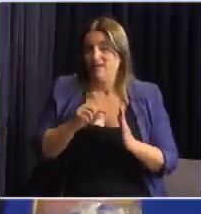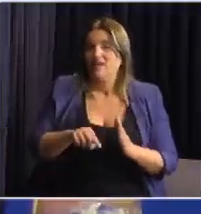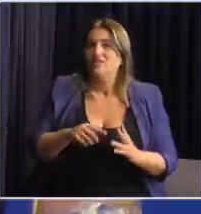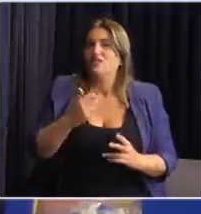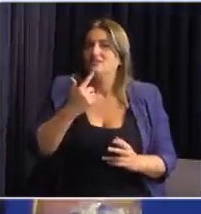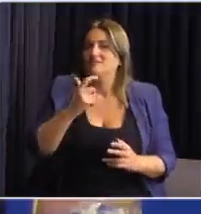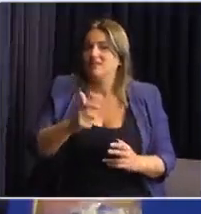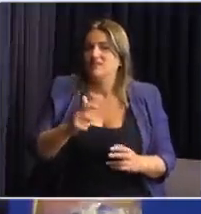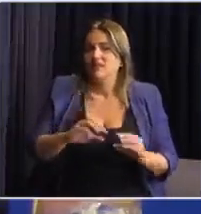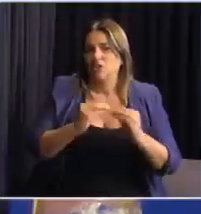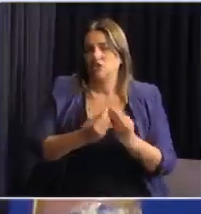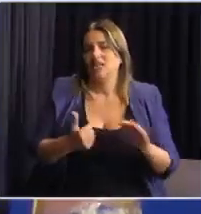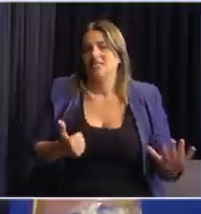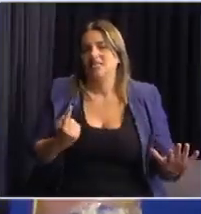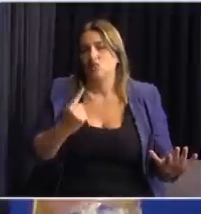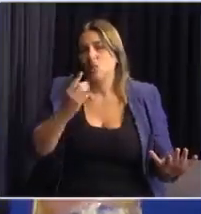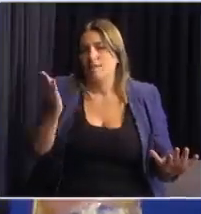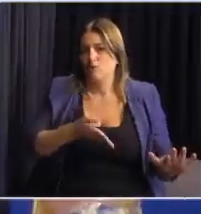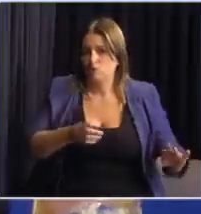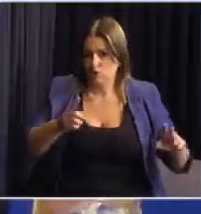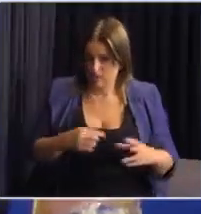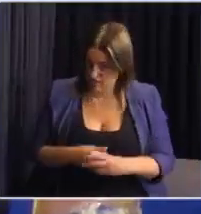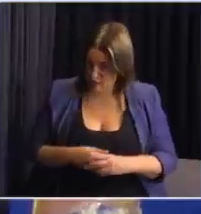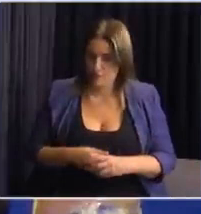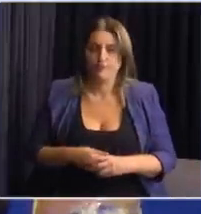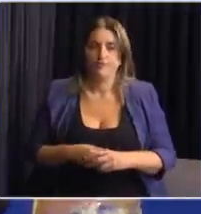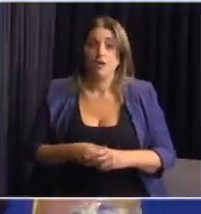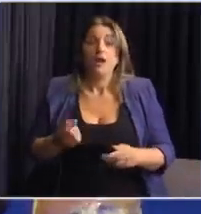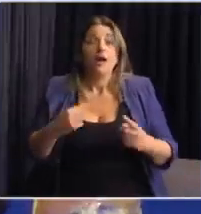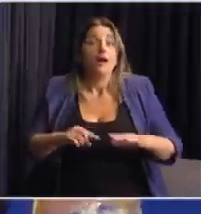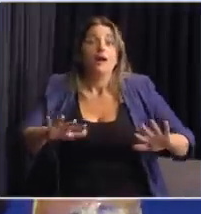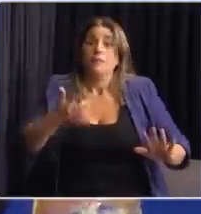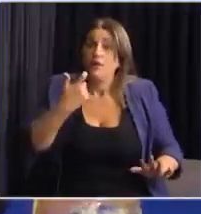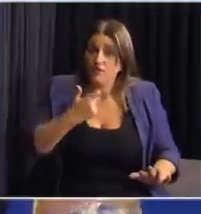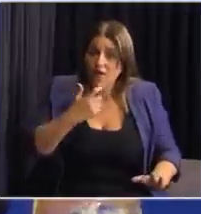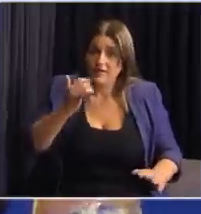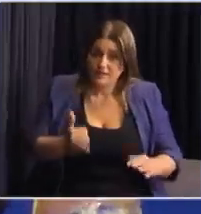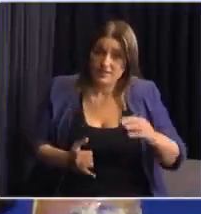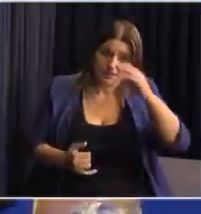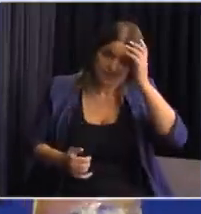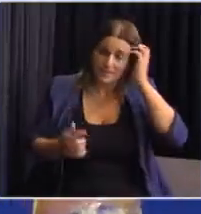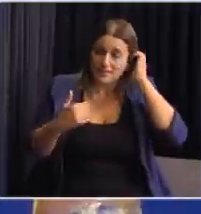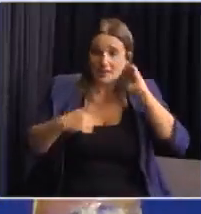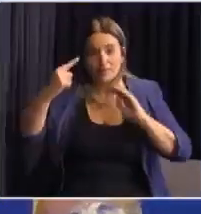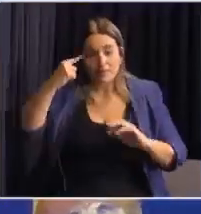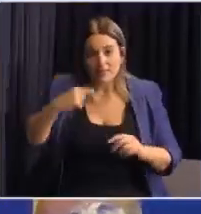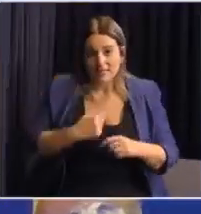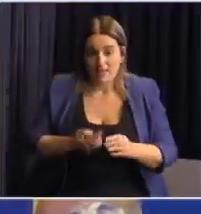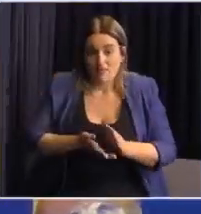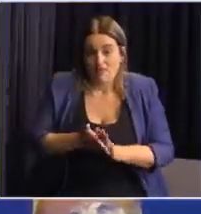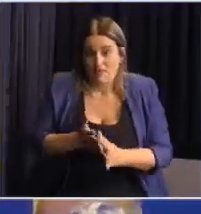un 61% de la población. Pero todavía nos falta captar y pensamos que también